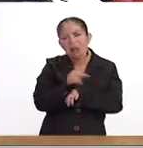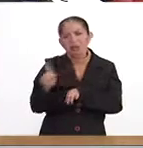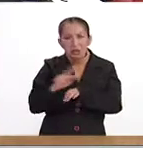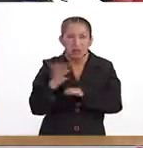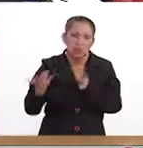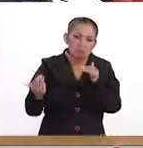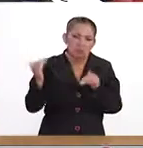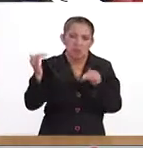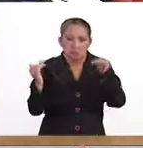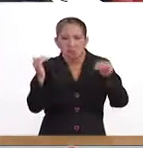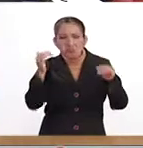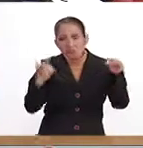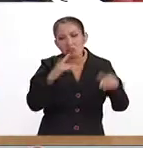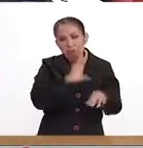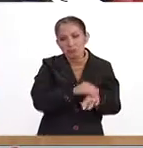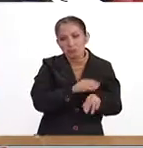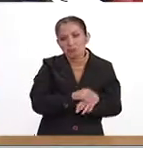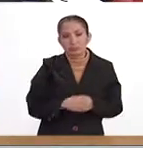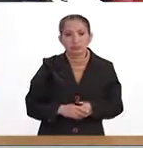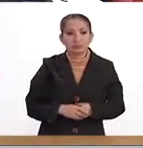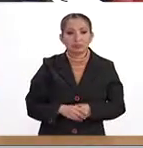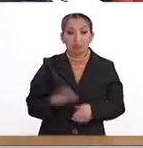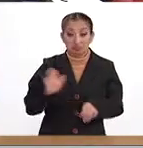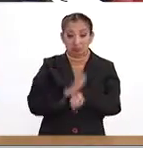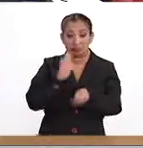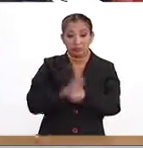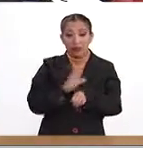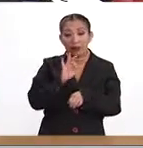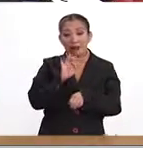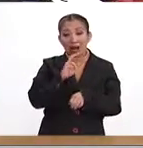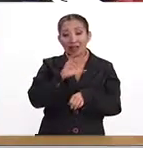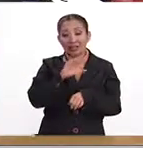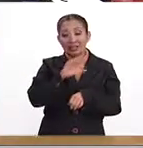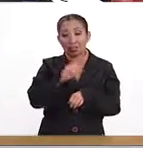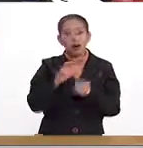este semáforo de legalidad. Excelente, ¿no? Francisco Abundis, como siempre, muchas gracias por Al estar contrario. aquí.